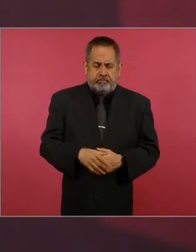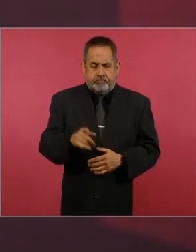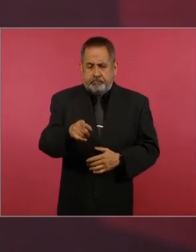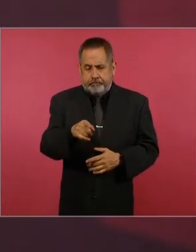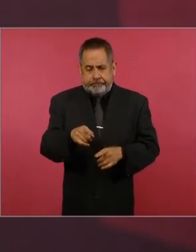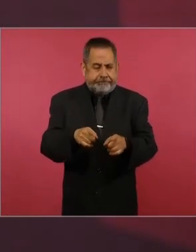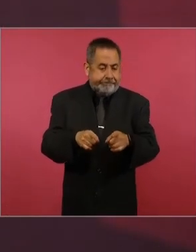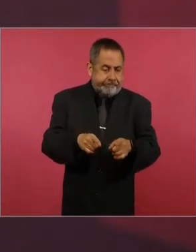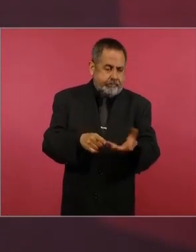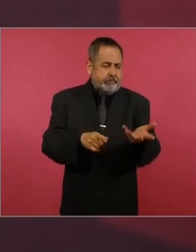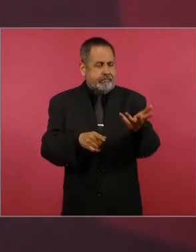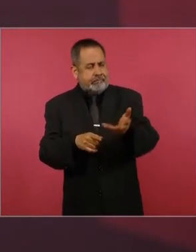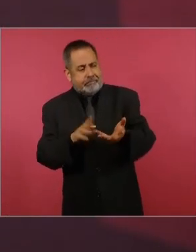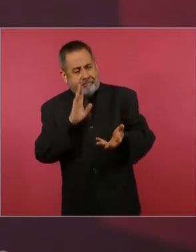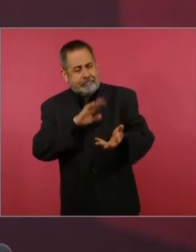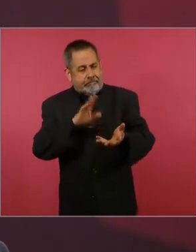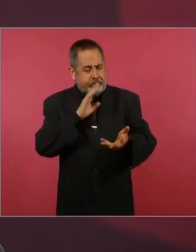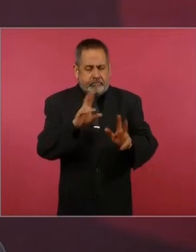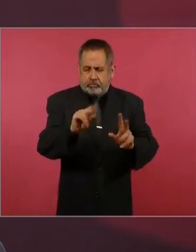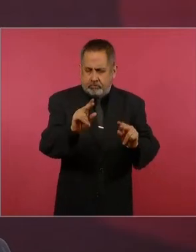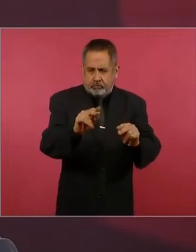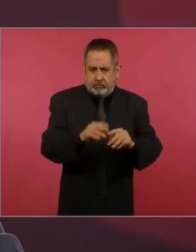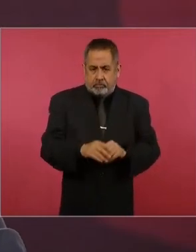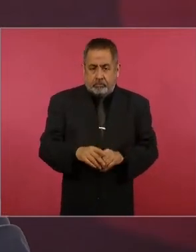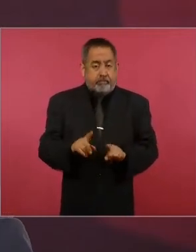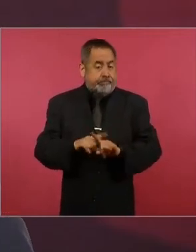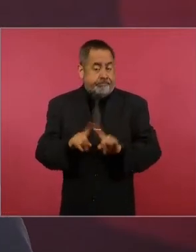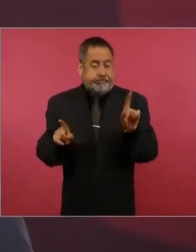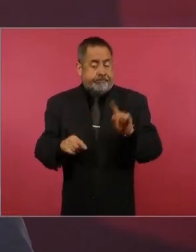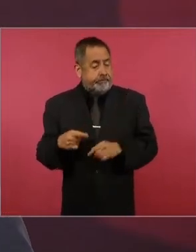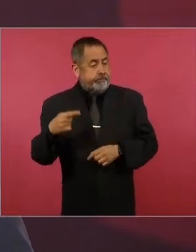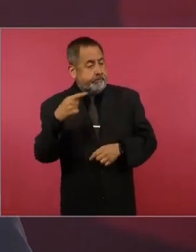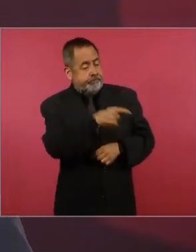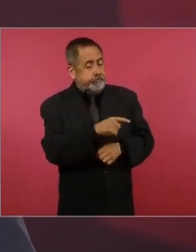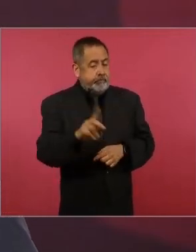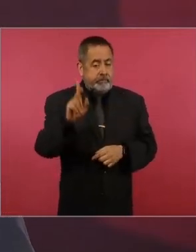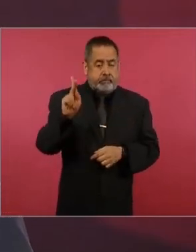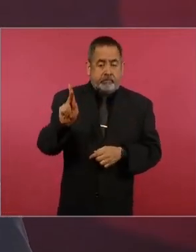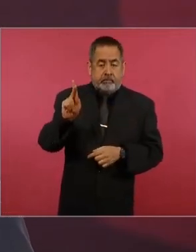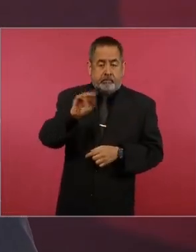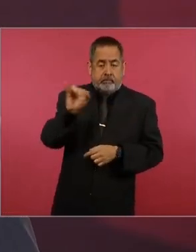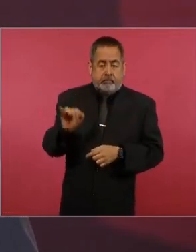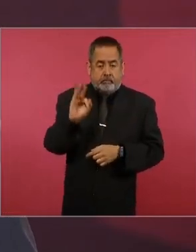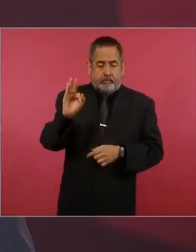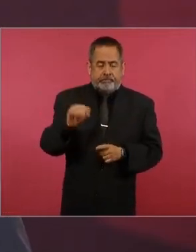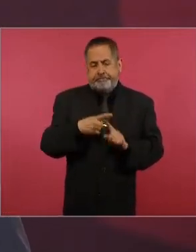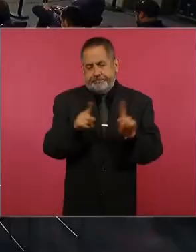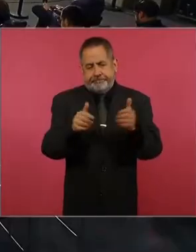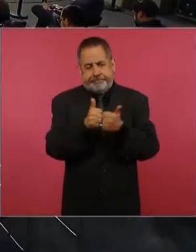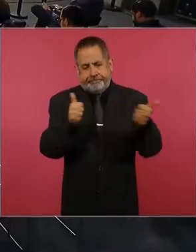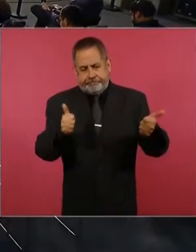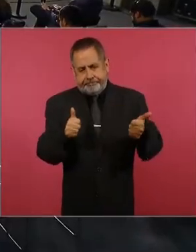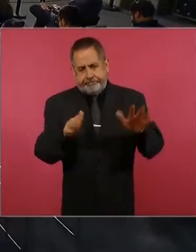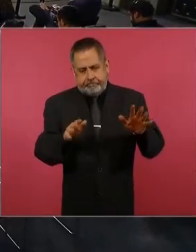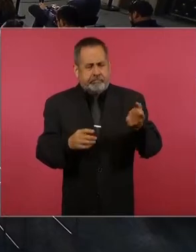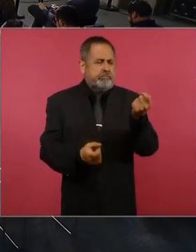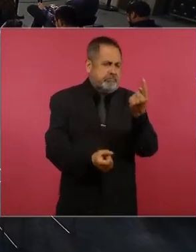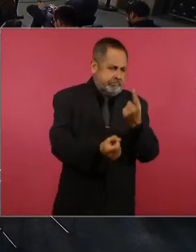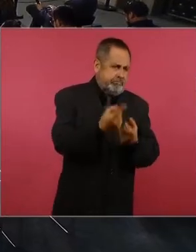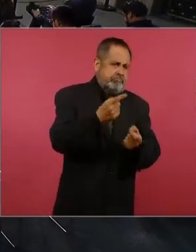cometer injusticia. El Poder Judicial Federal es otra cosa, también hay